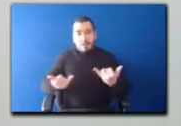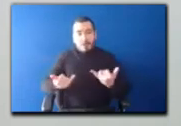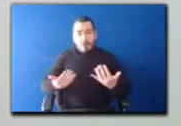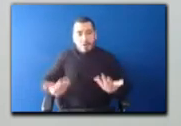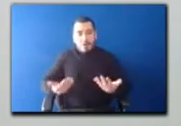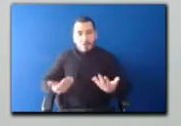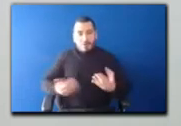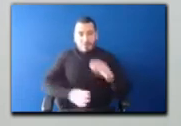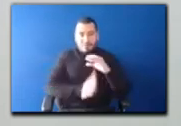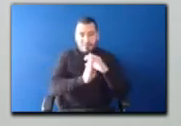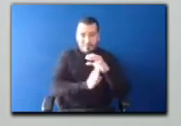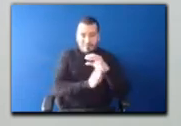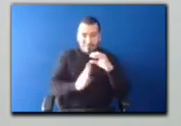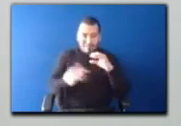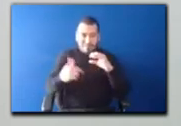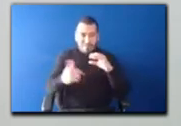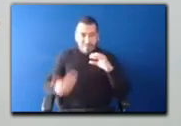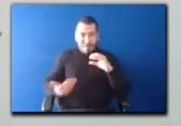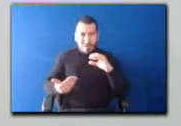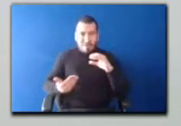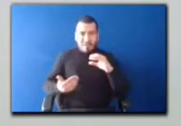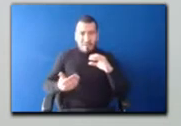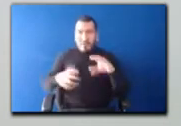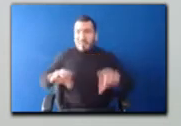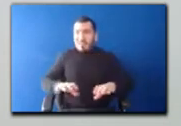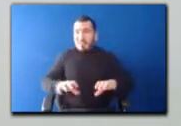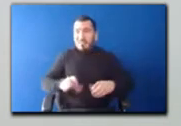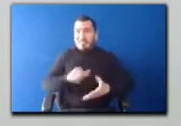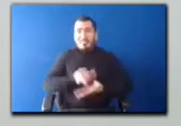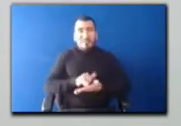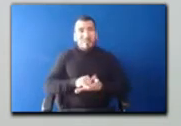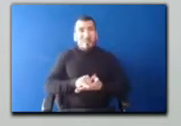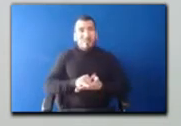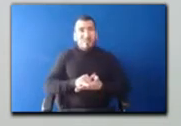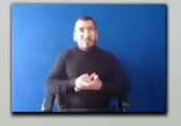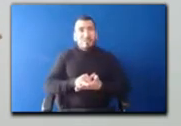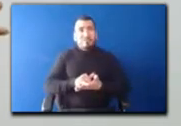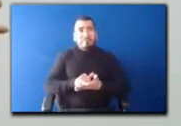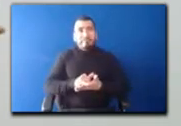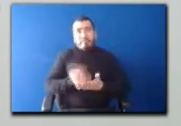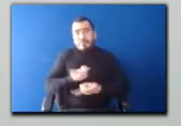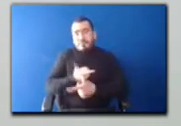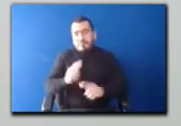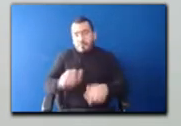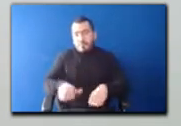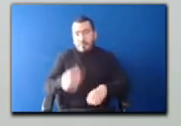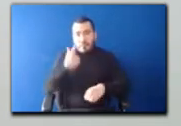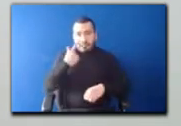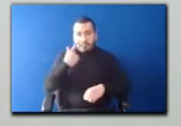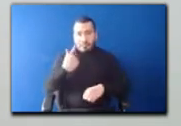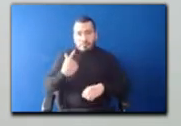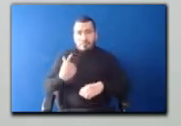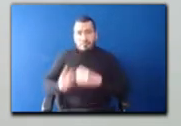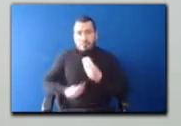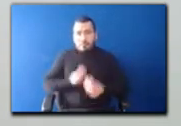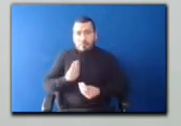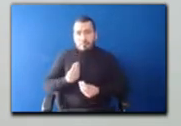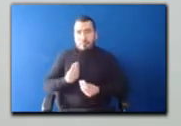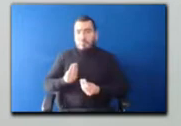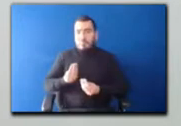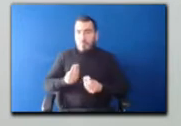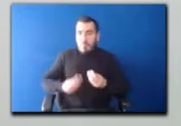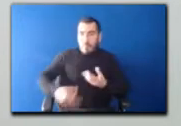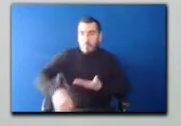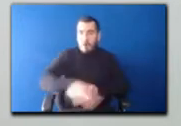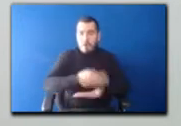son eso, son un activo, es libre. Cualquier persona puede comprar un criptoactivo, porque no es moneda, no es divisa,